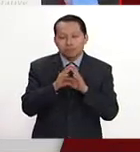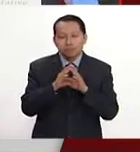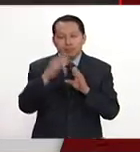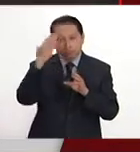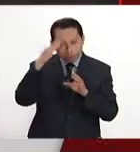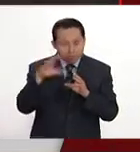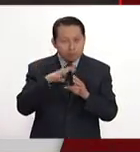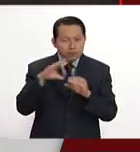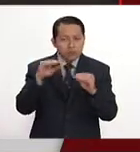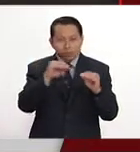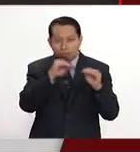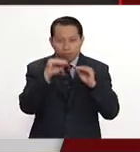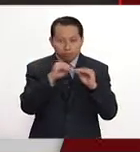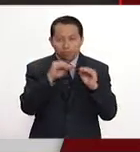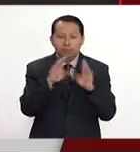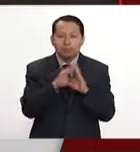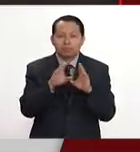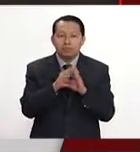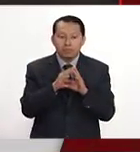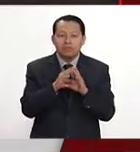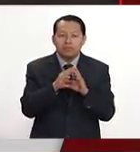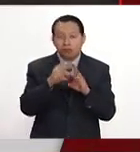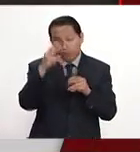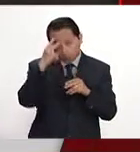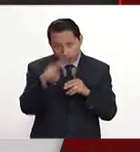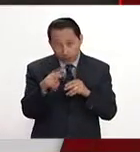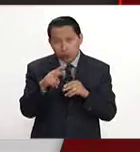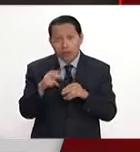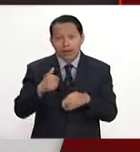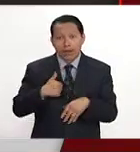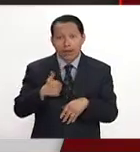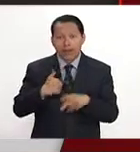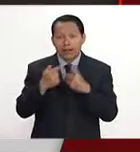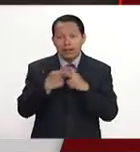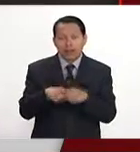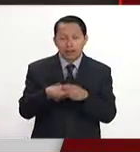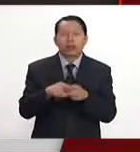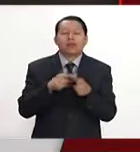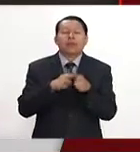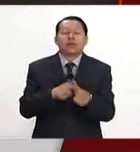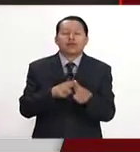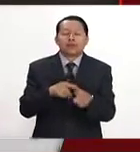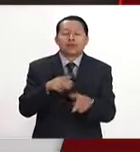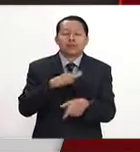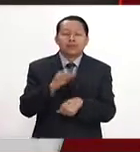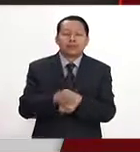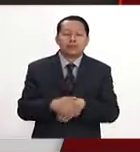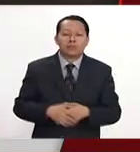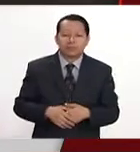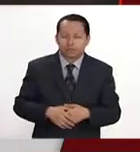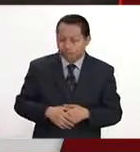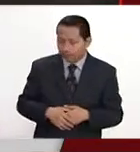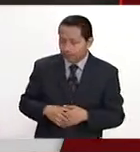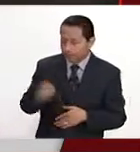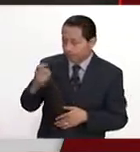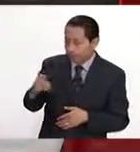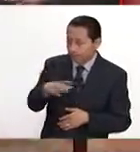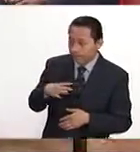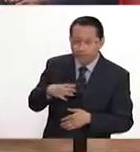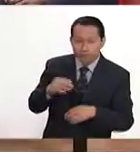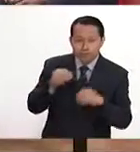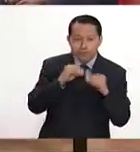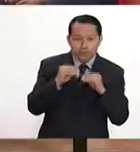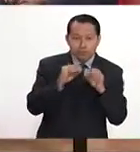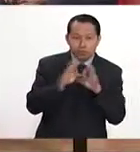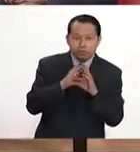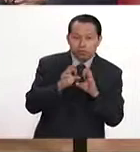es una negociación que estos 2 países, México y Canadá, la comienzan y la van a mantener a la defensiva. Así es, y es que es una renegociación,